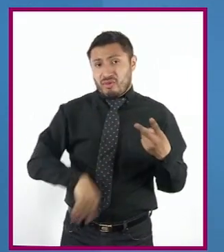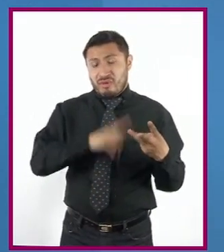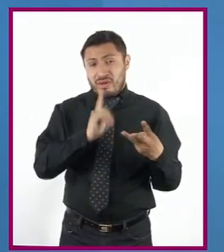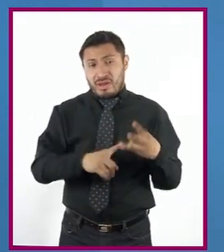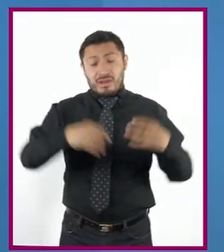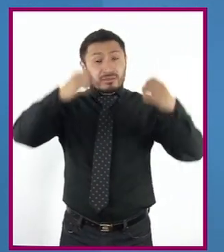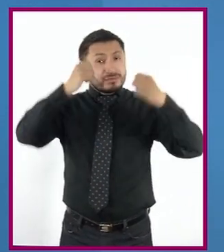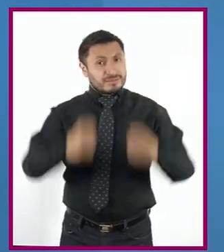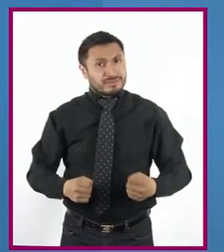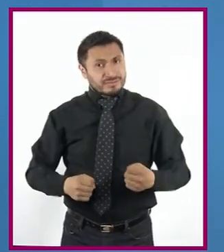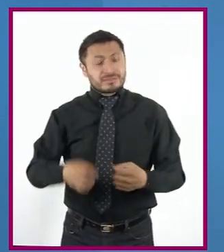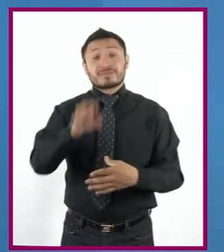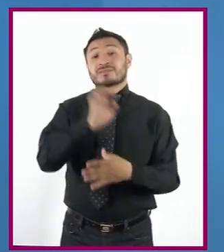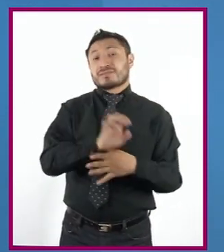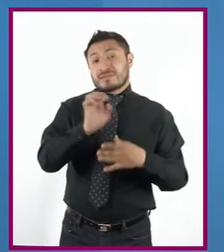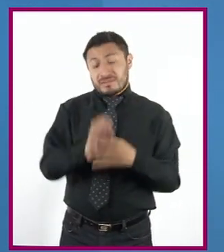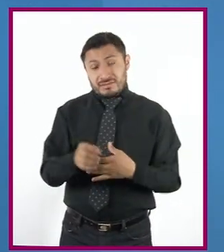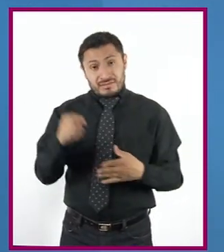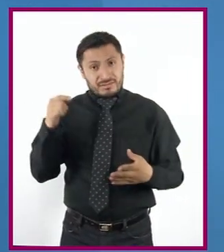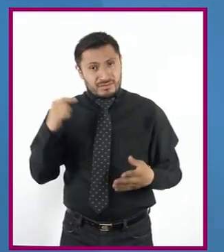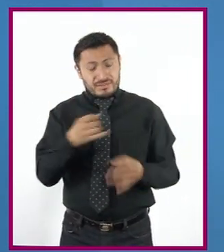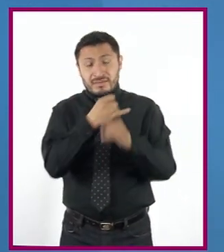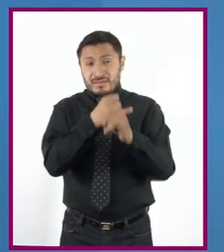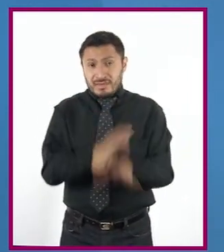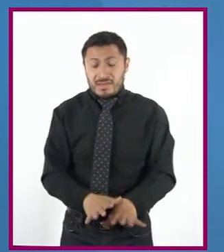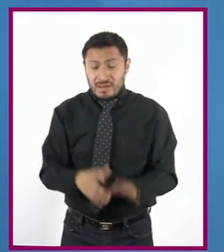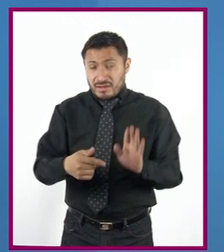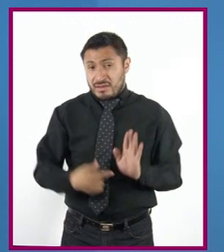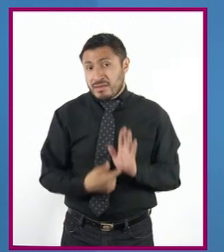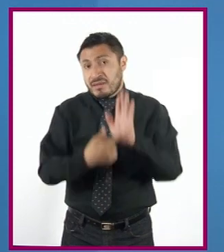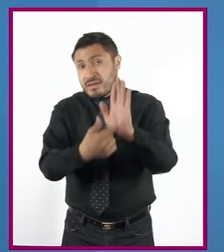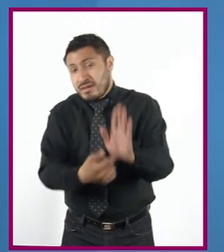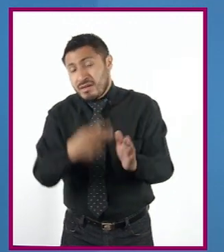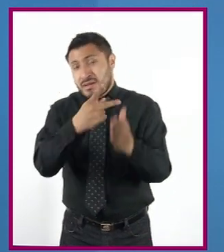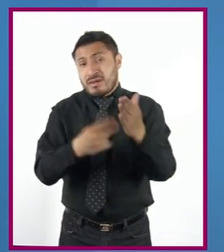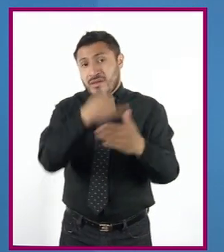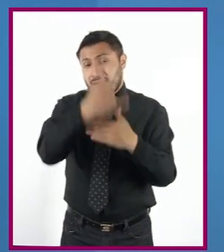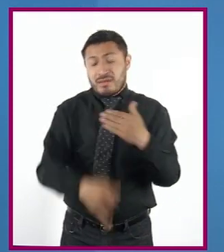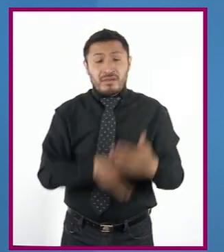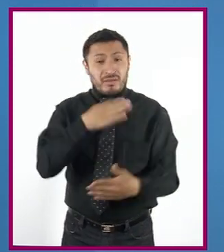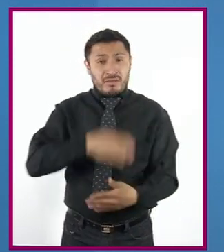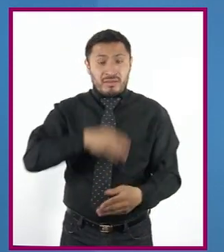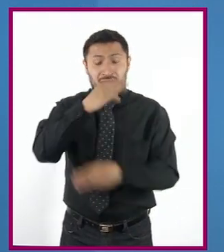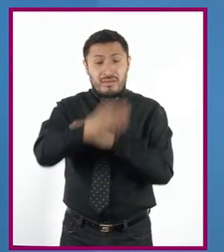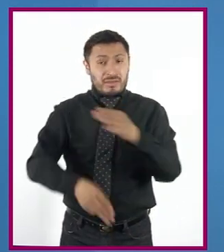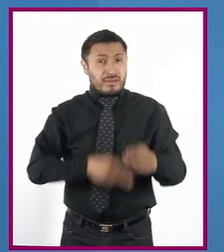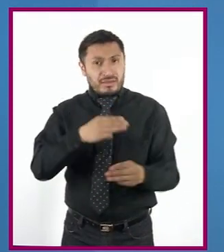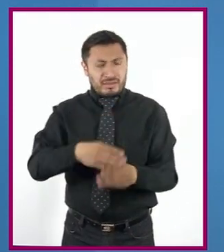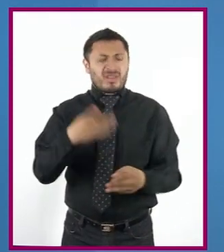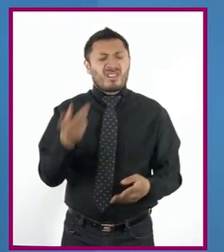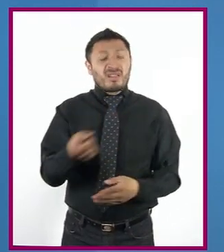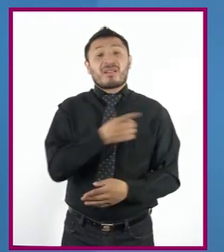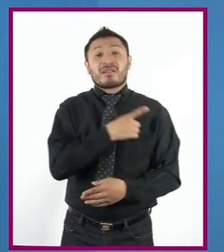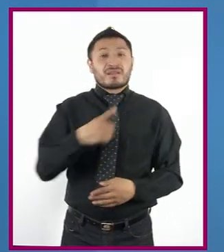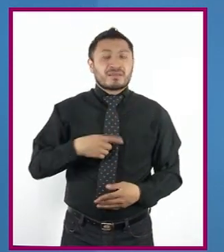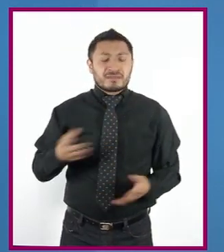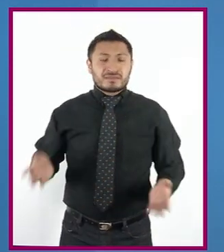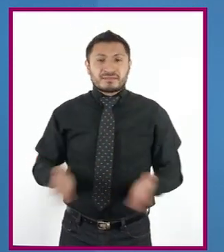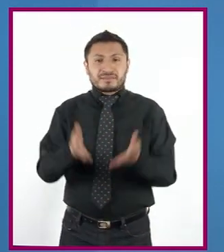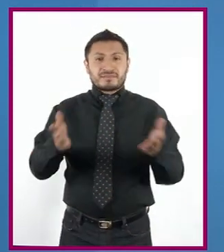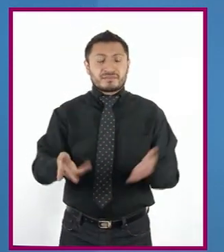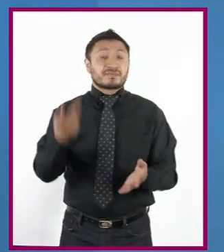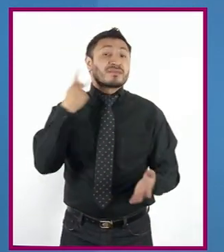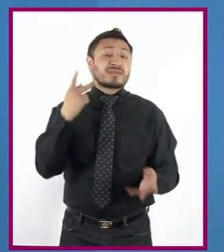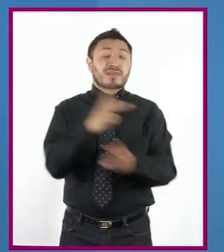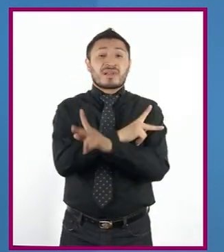seguridad, por lo que, de acuerdo al informe presentado por el Proyecto de Justicia Mundial, se deben fomentar políticas